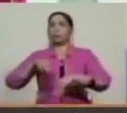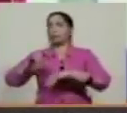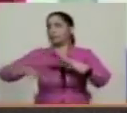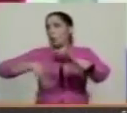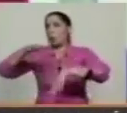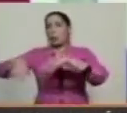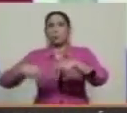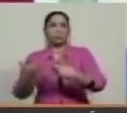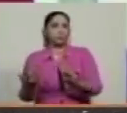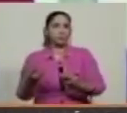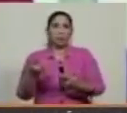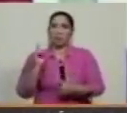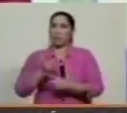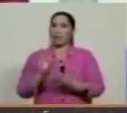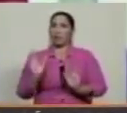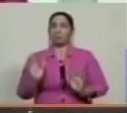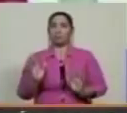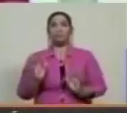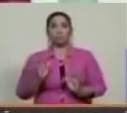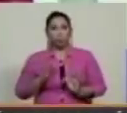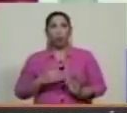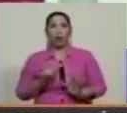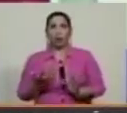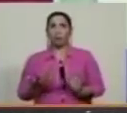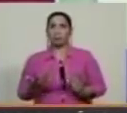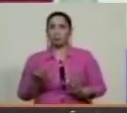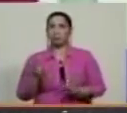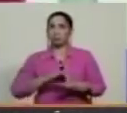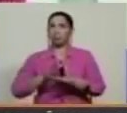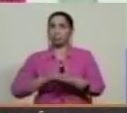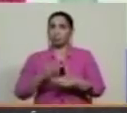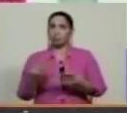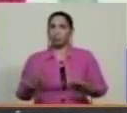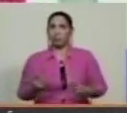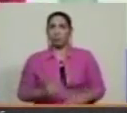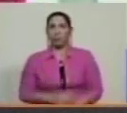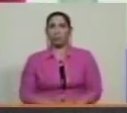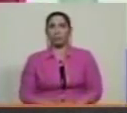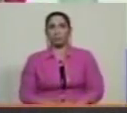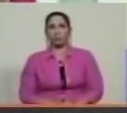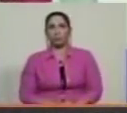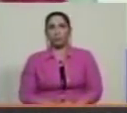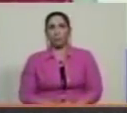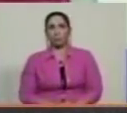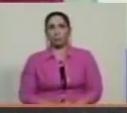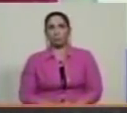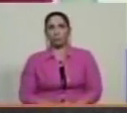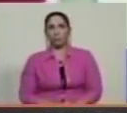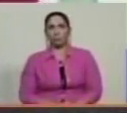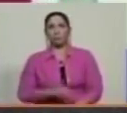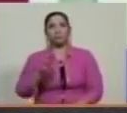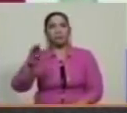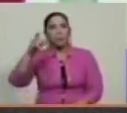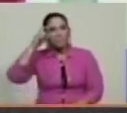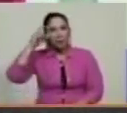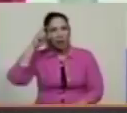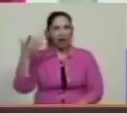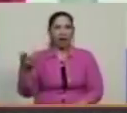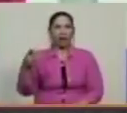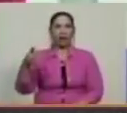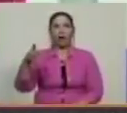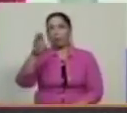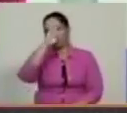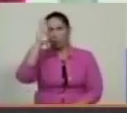Más temprano que tarde eso va a ocurrir. Y eso no es que Blanca dé la orden, Diosdado, Nicolás, no,